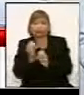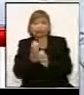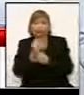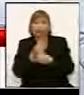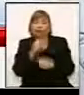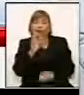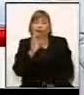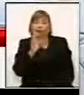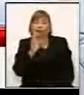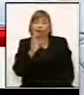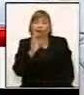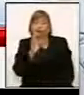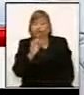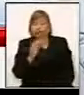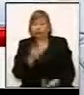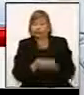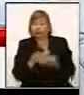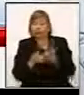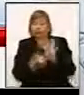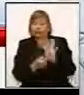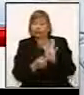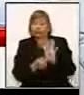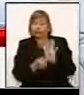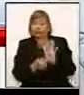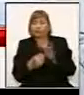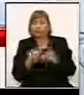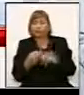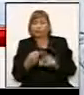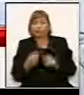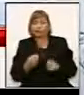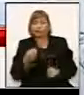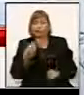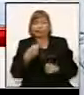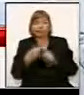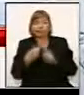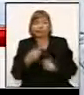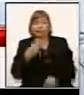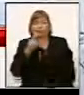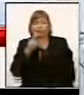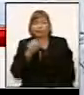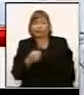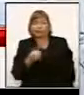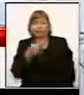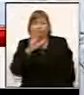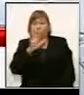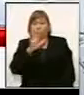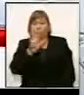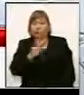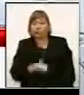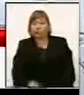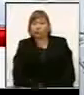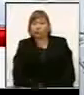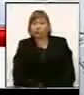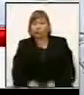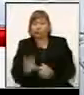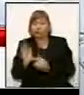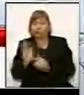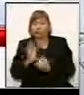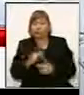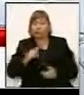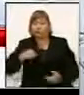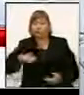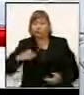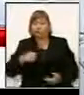Odebrecht, y ahora lo voy a demostrar, desde el 2005. Señora representante de la Municipalidad de